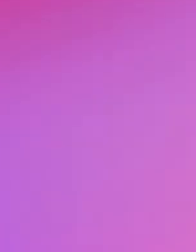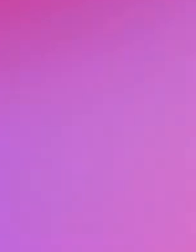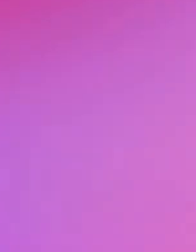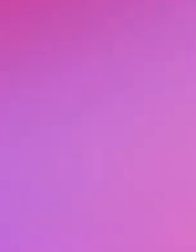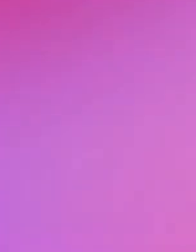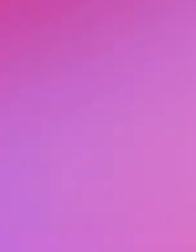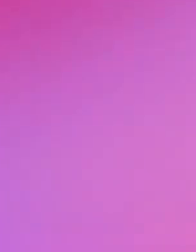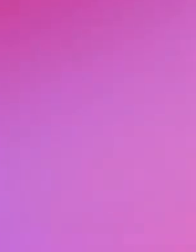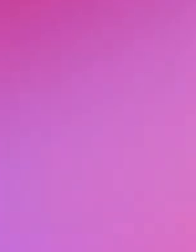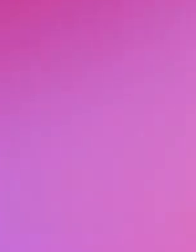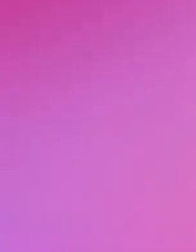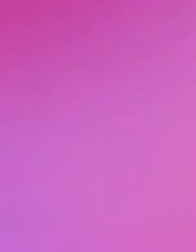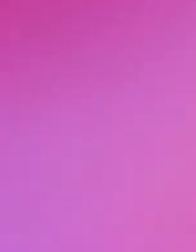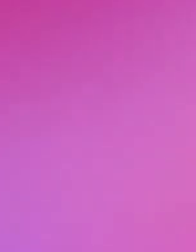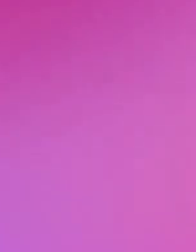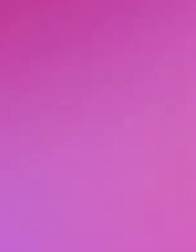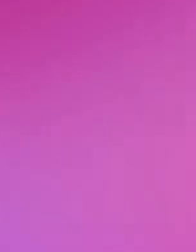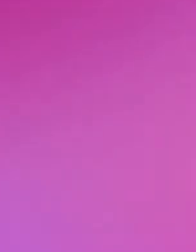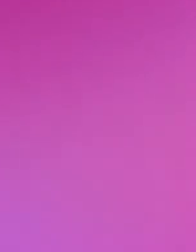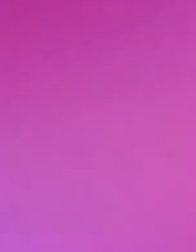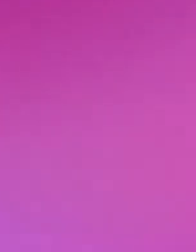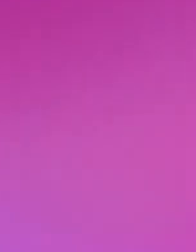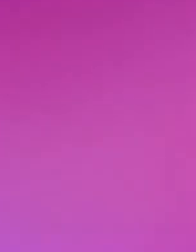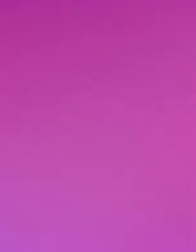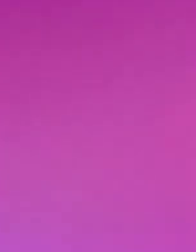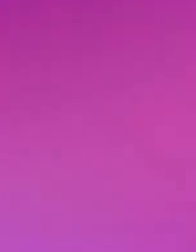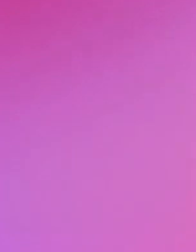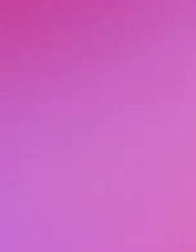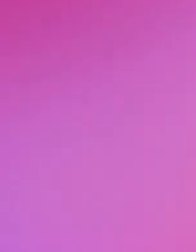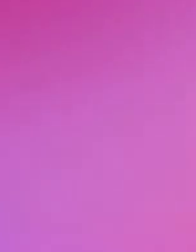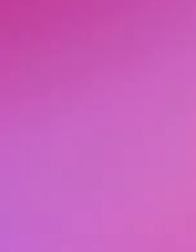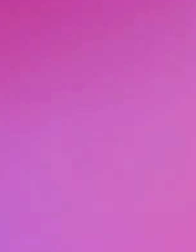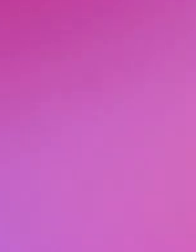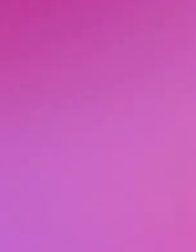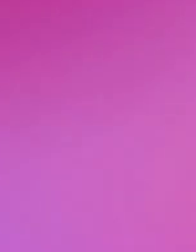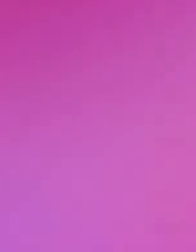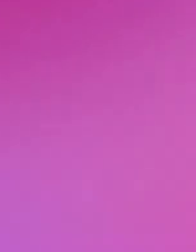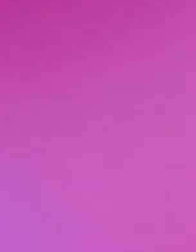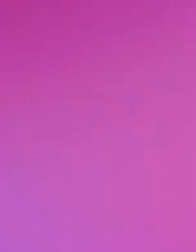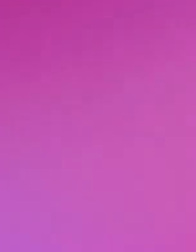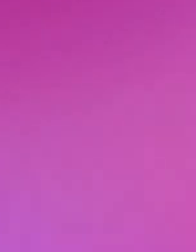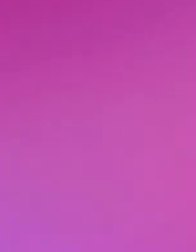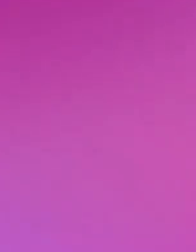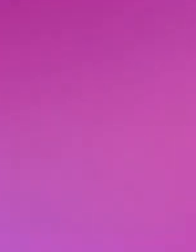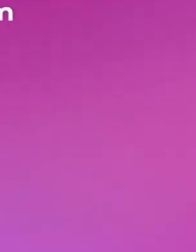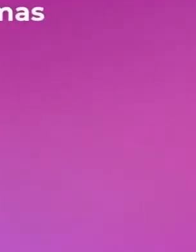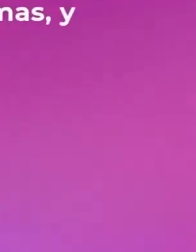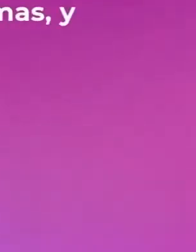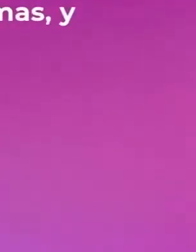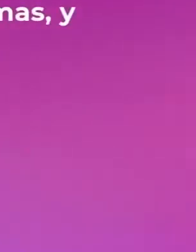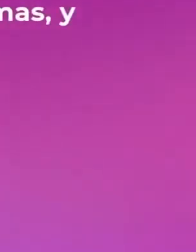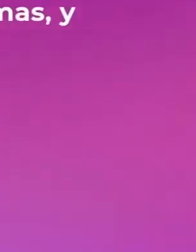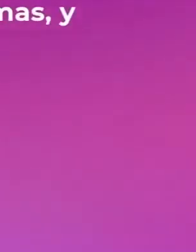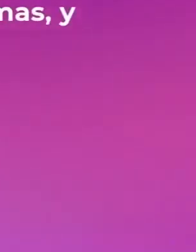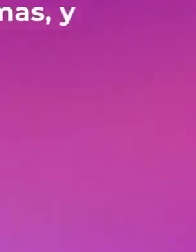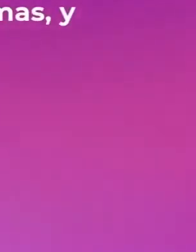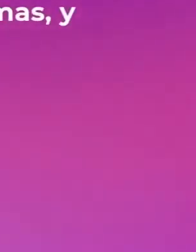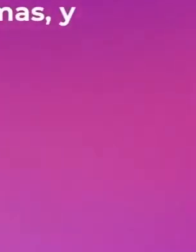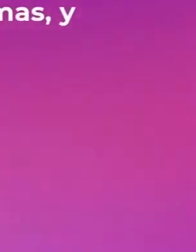les interese. No se queden con las ganas y practiquen. No olviden revisar su libro de texto en el